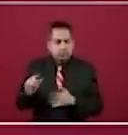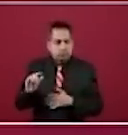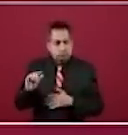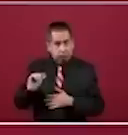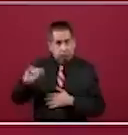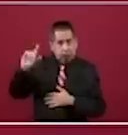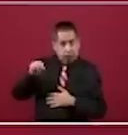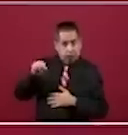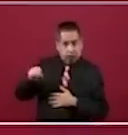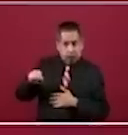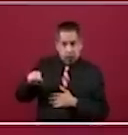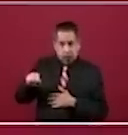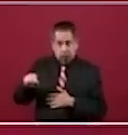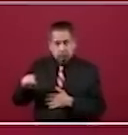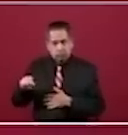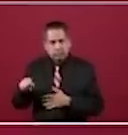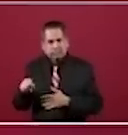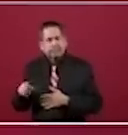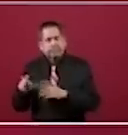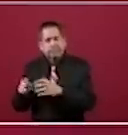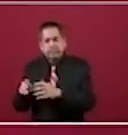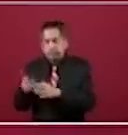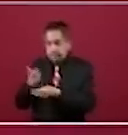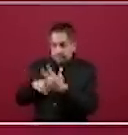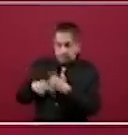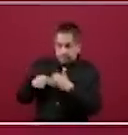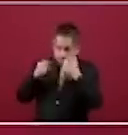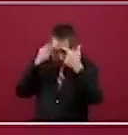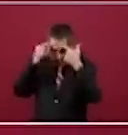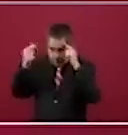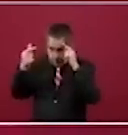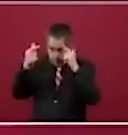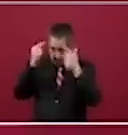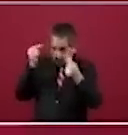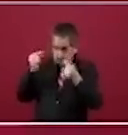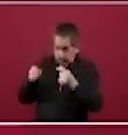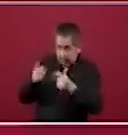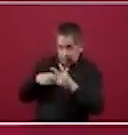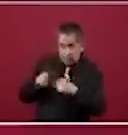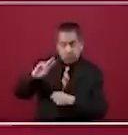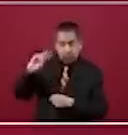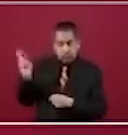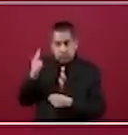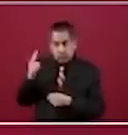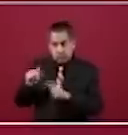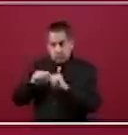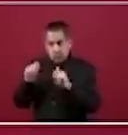profesionista o profesional era egresado de